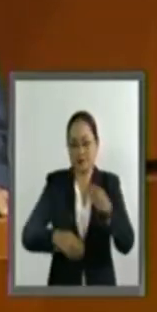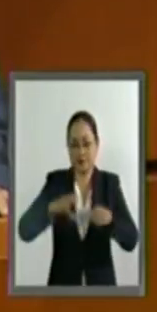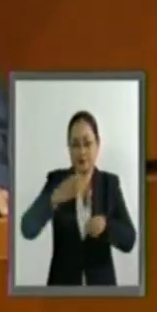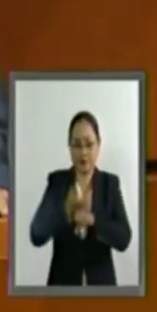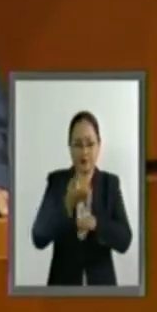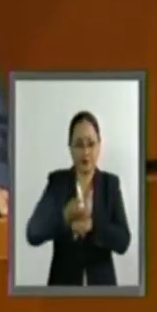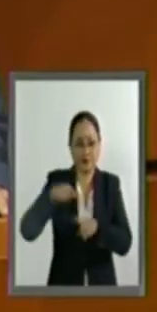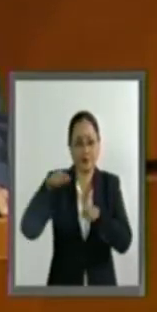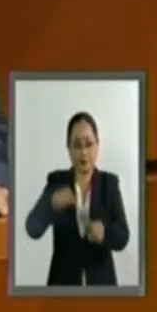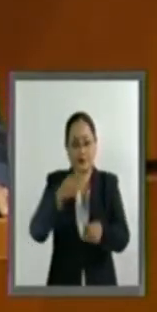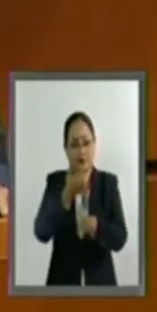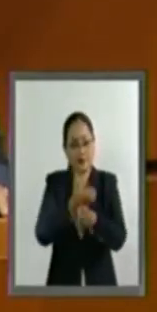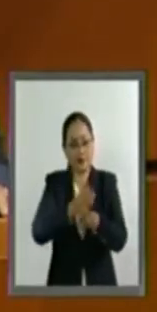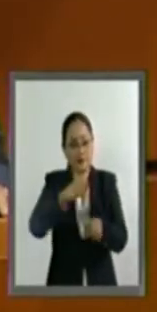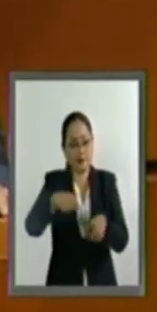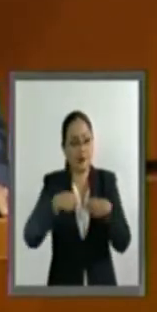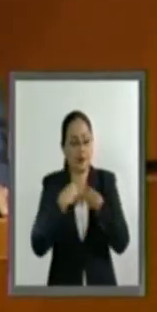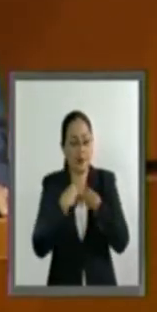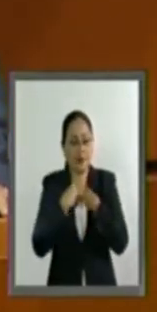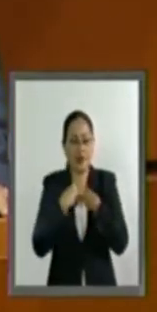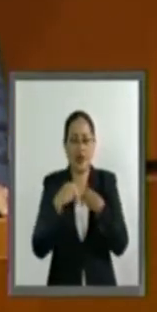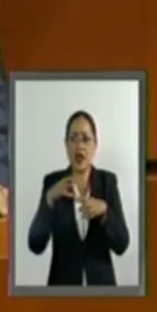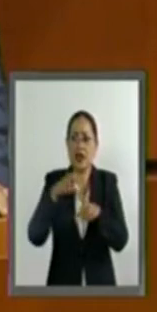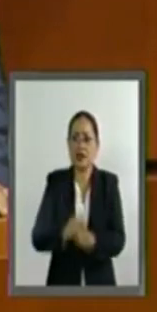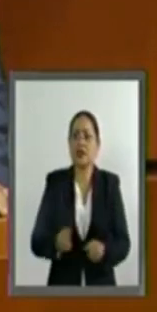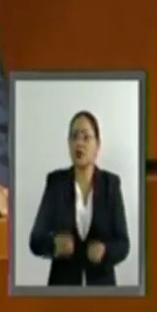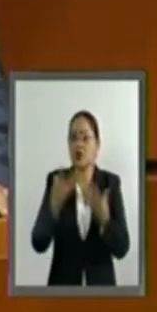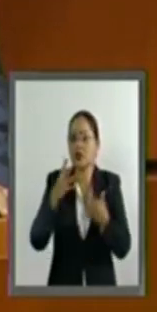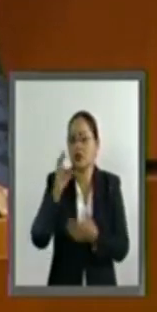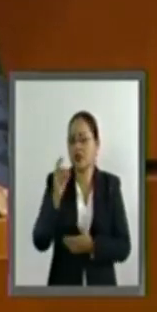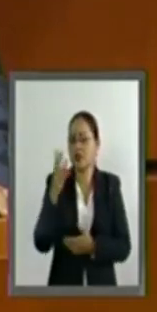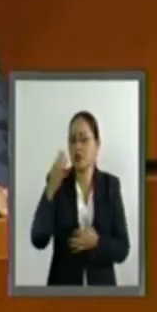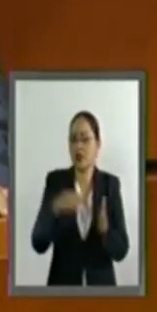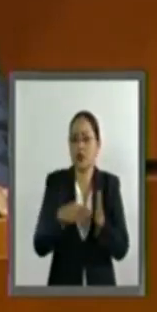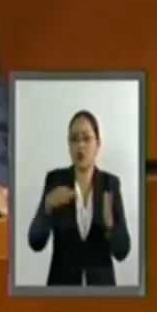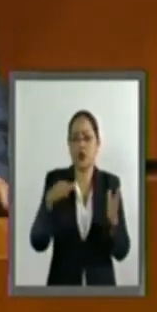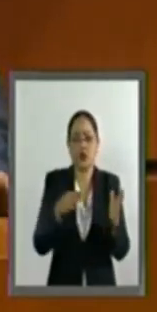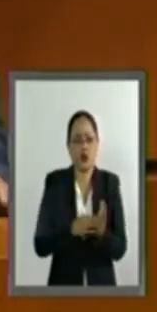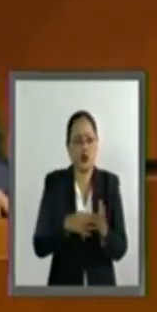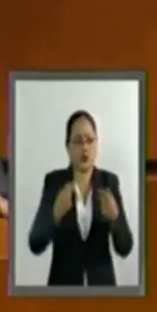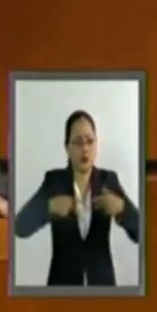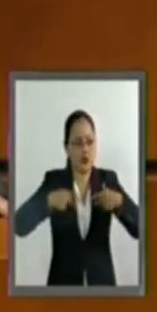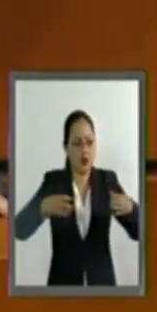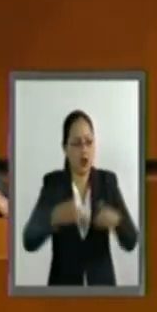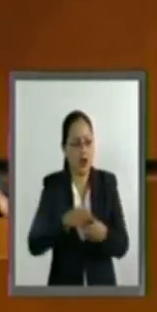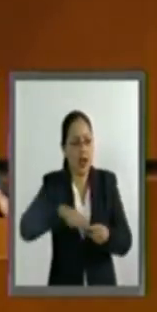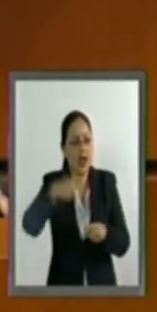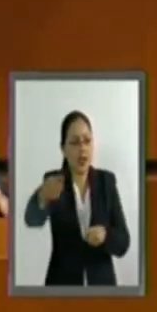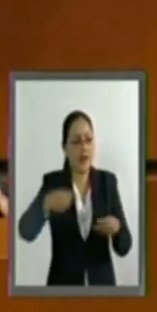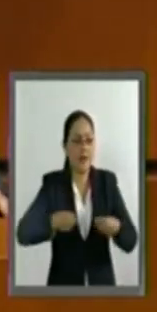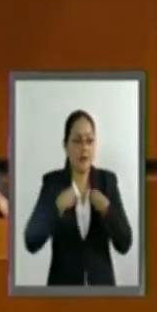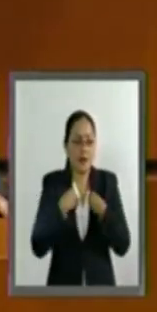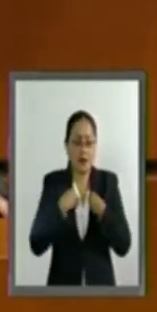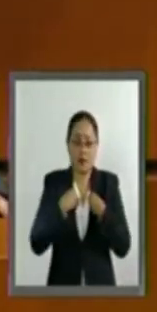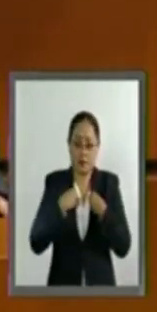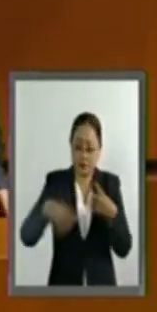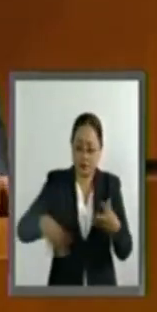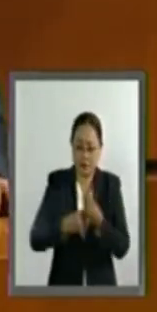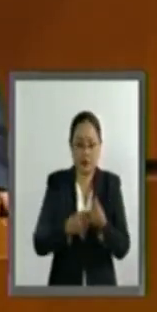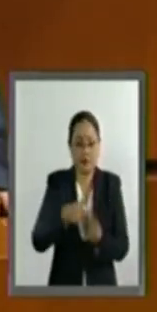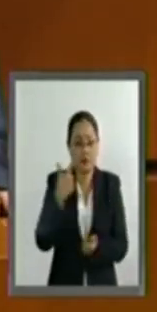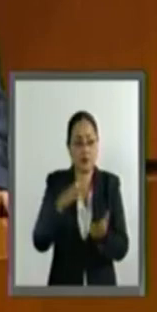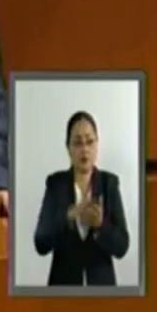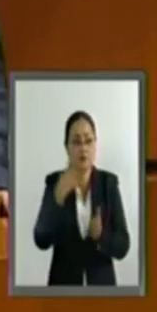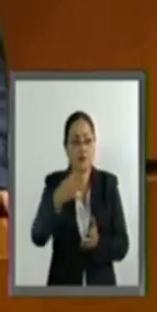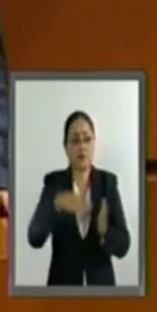residente en los Estados Unidos asciende a más de 34 millones de personas, de los cuales